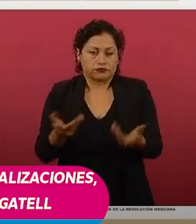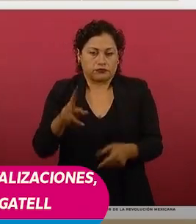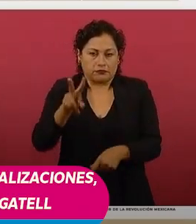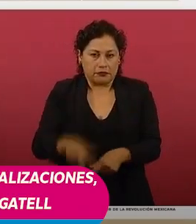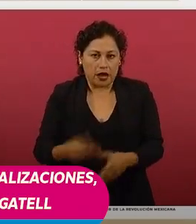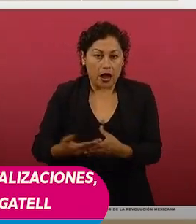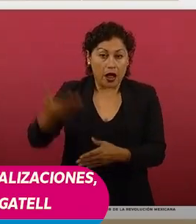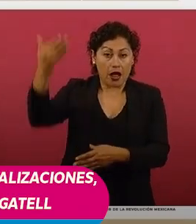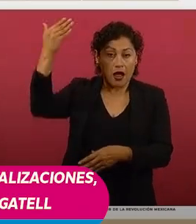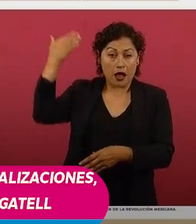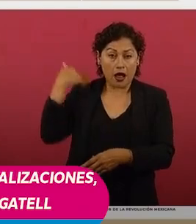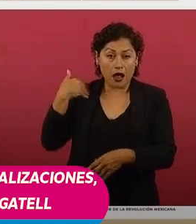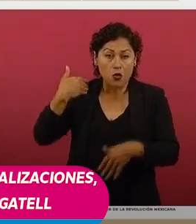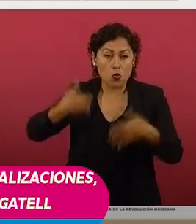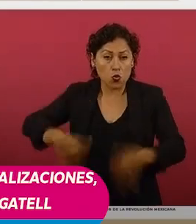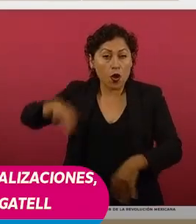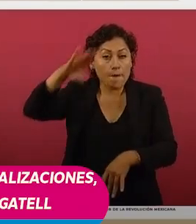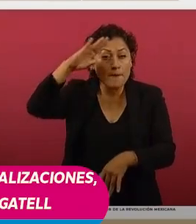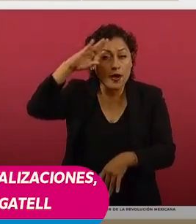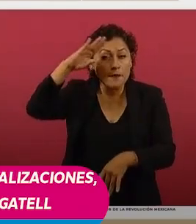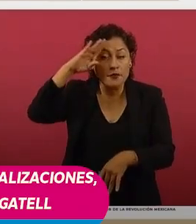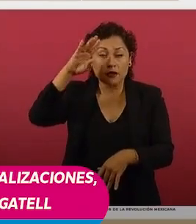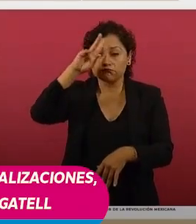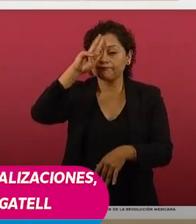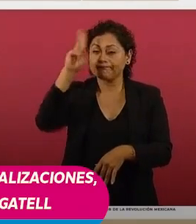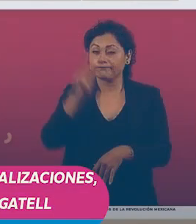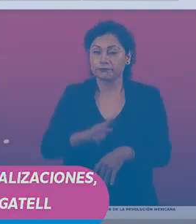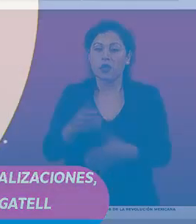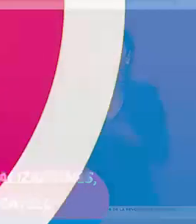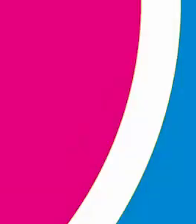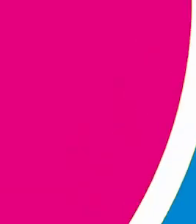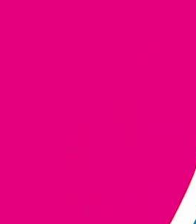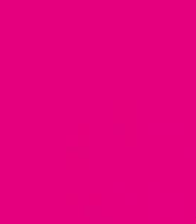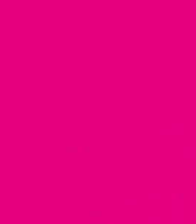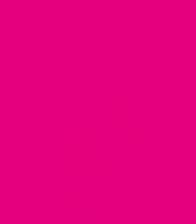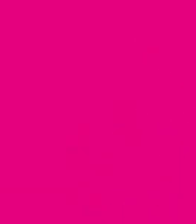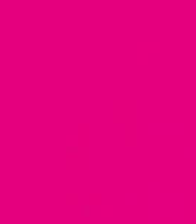comparado con lo que llegamos a vivir durante la segunda ola en particular.